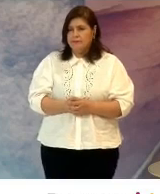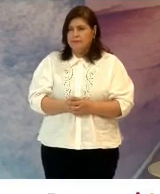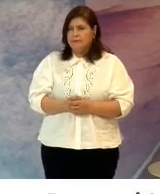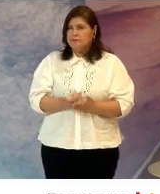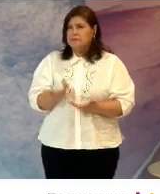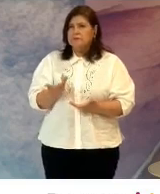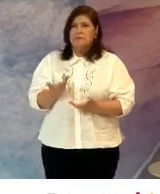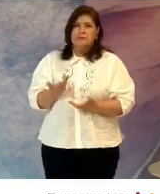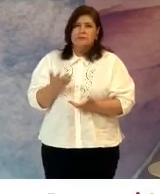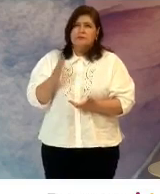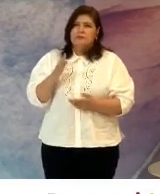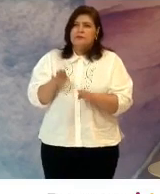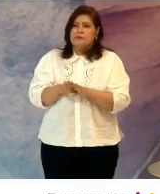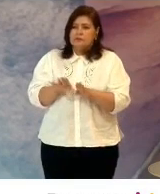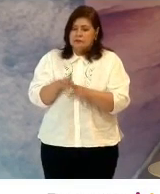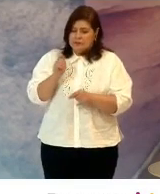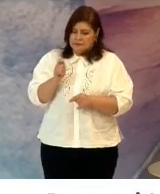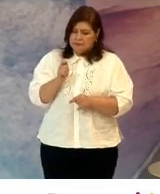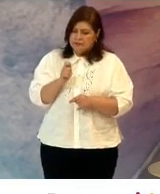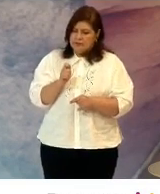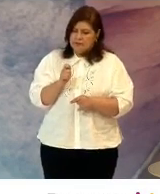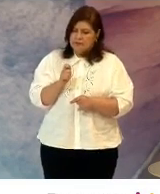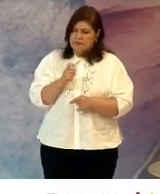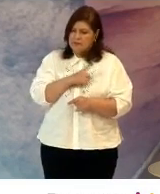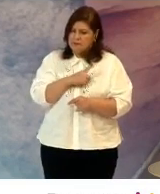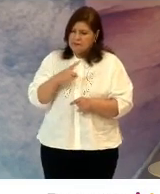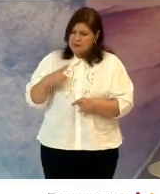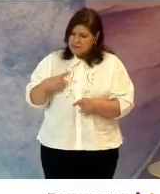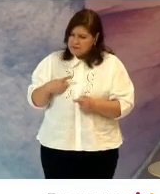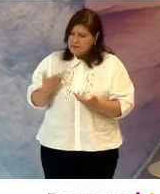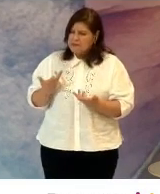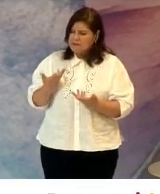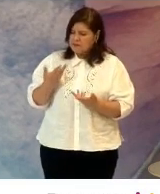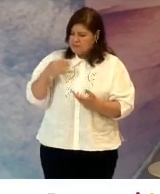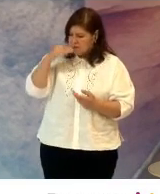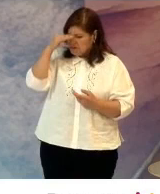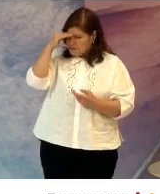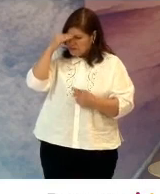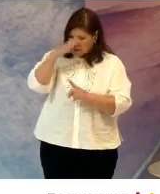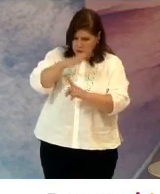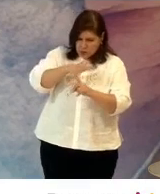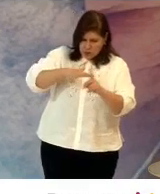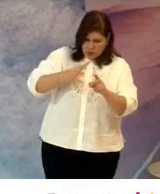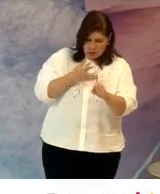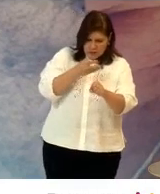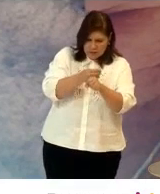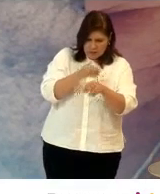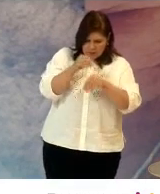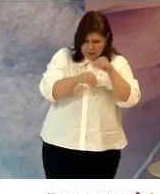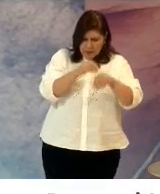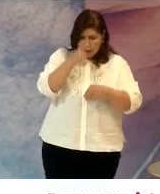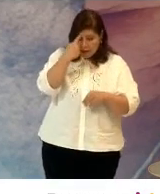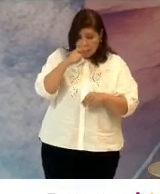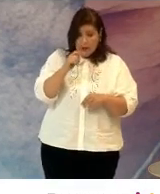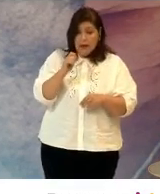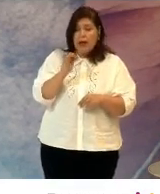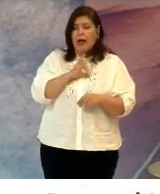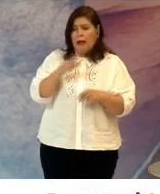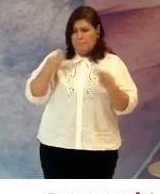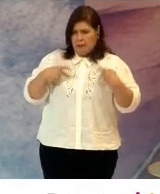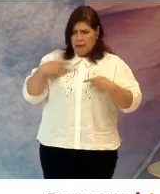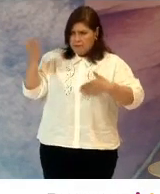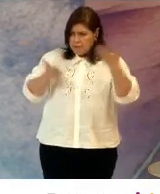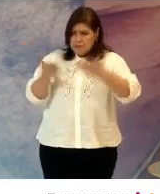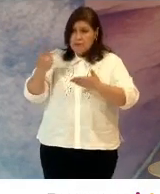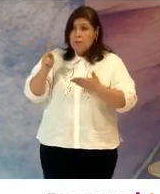Es como construye este espacio, pero si no hay, y la gente va a venir, pero si no hay un espacio que los